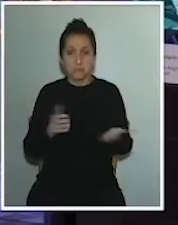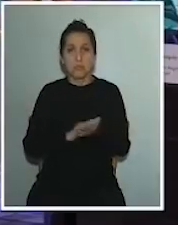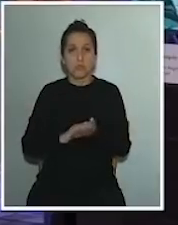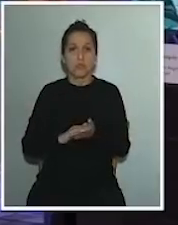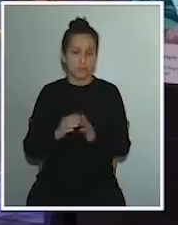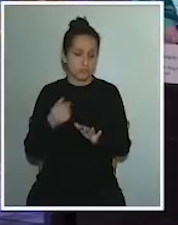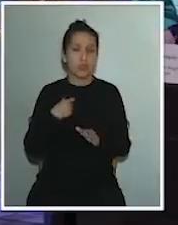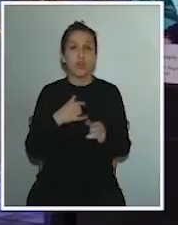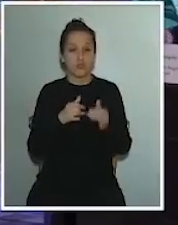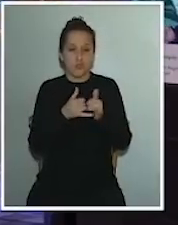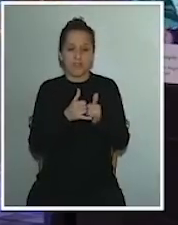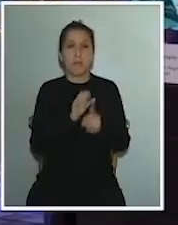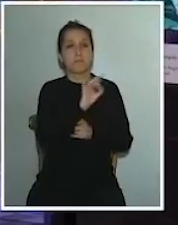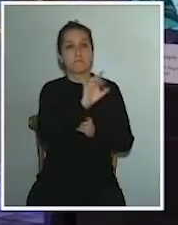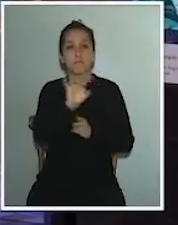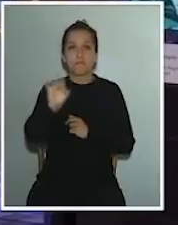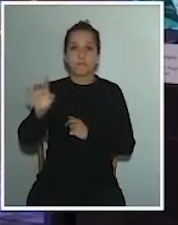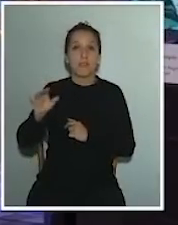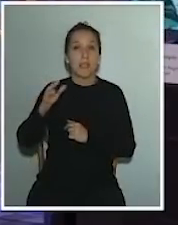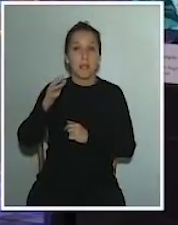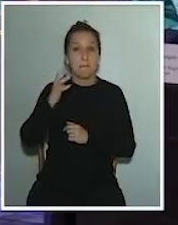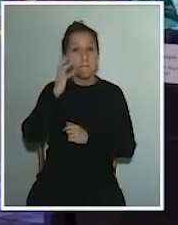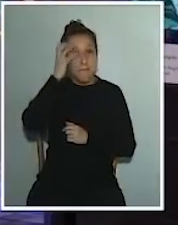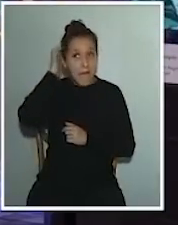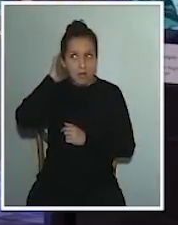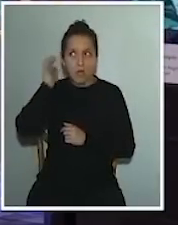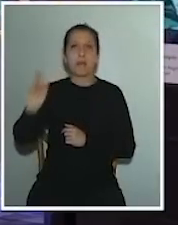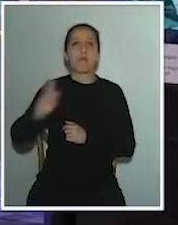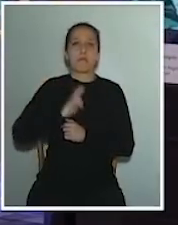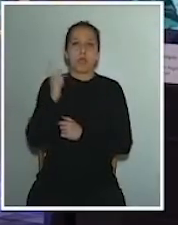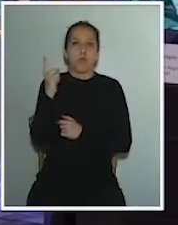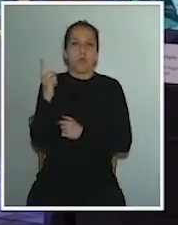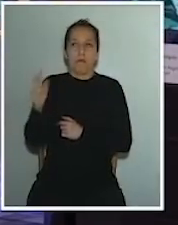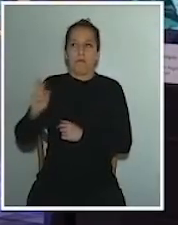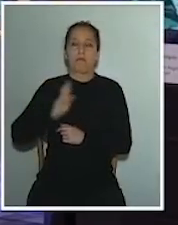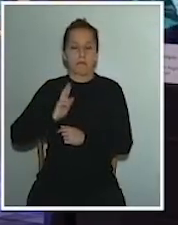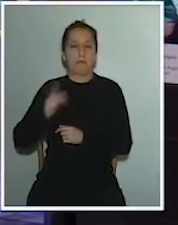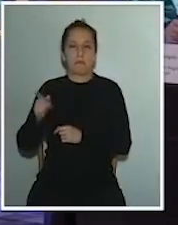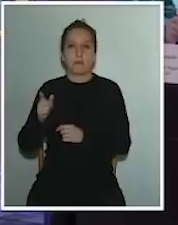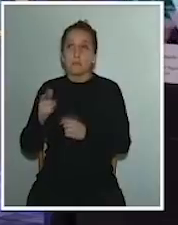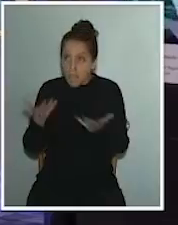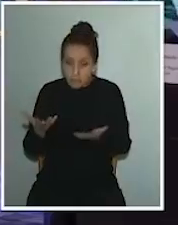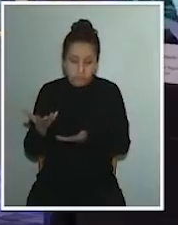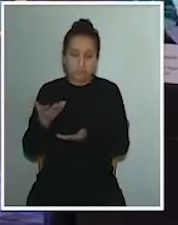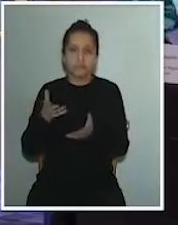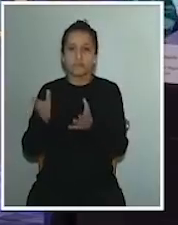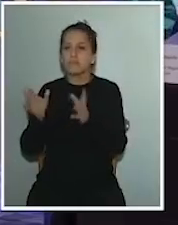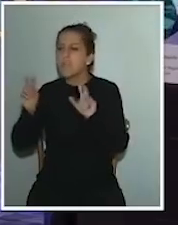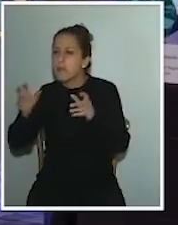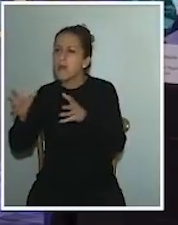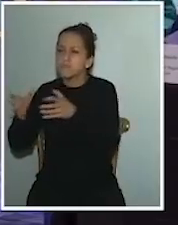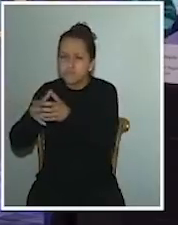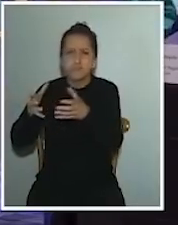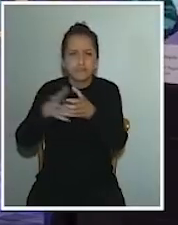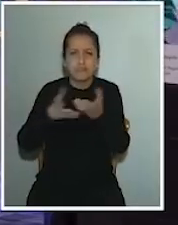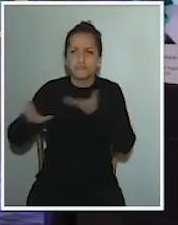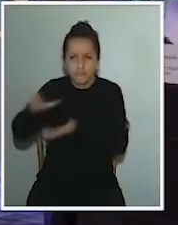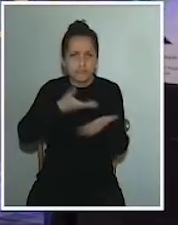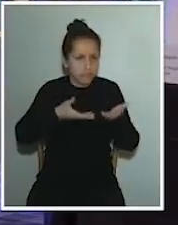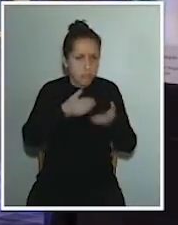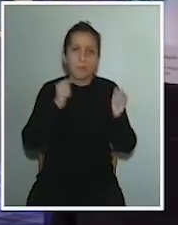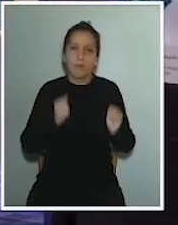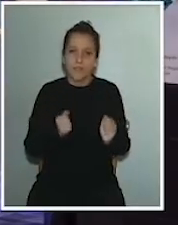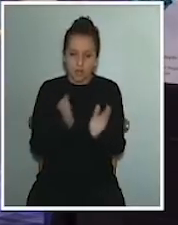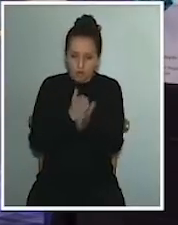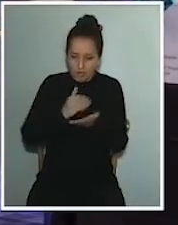uno solo me respondió marco Enrique feliz pero debatamos sectorialmente hagamos eso Si quiere que cuesta que